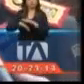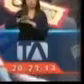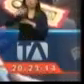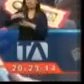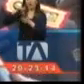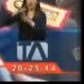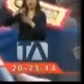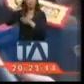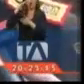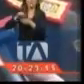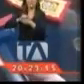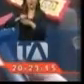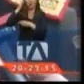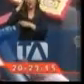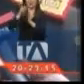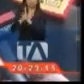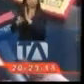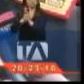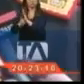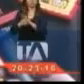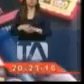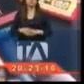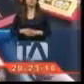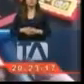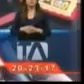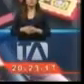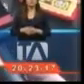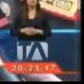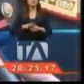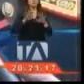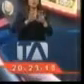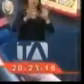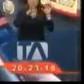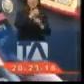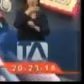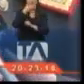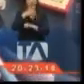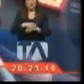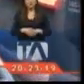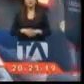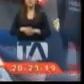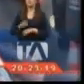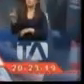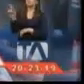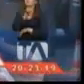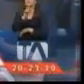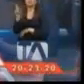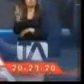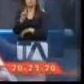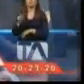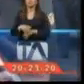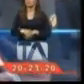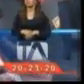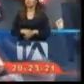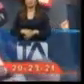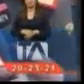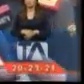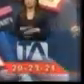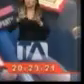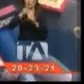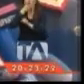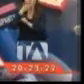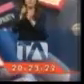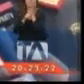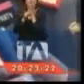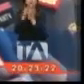justamente riesgos que se atraviesa en la profesión. ¿No podíamos hablar todavía de secuestro? No, por el momento yo descartaría, desde luego el señor